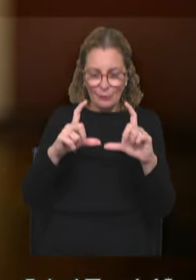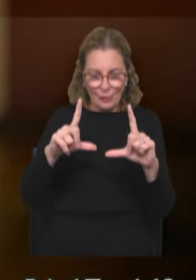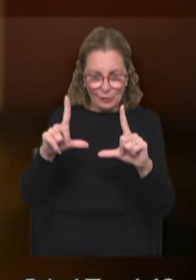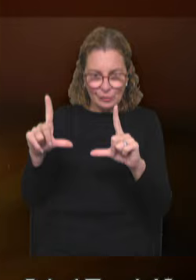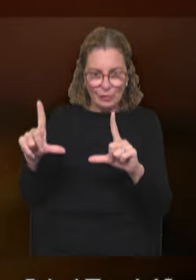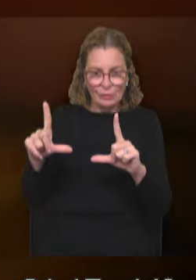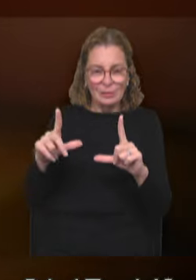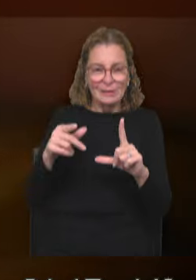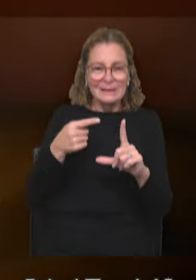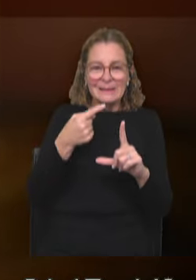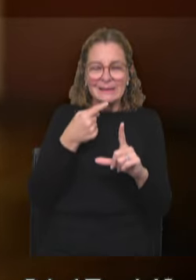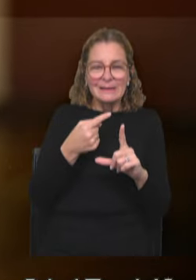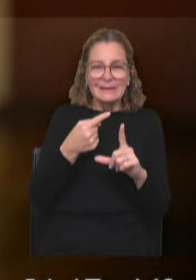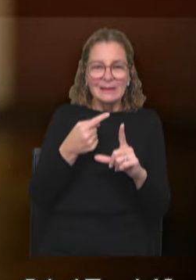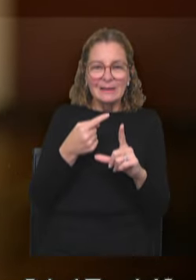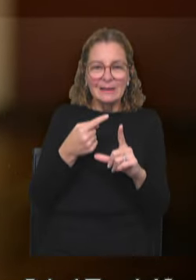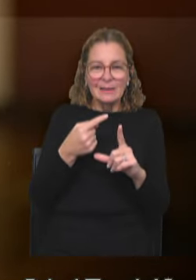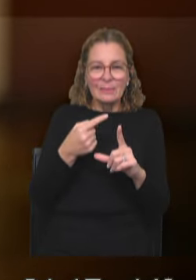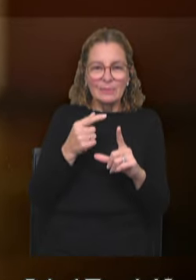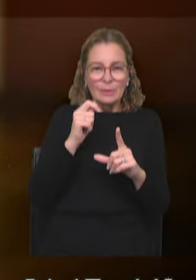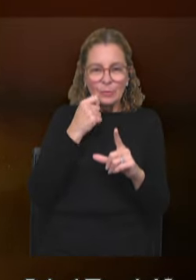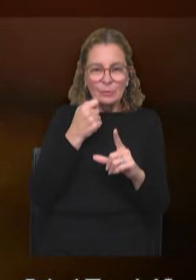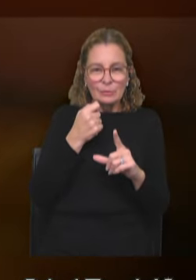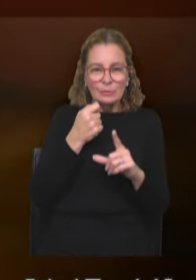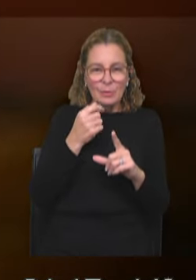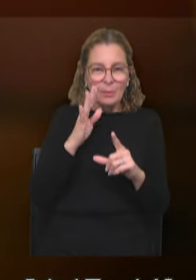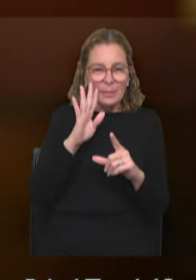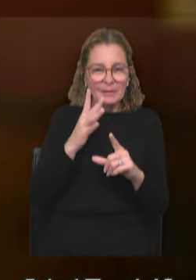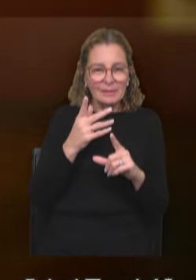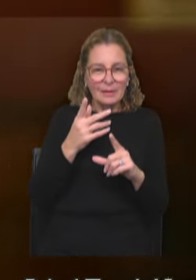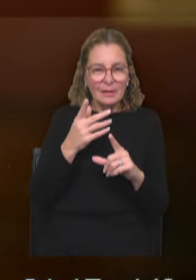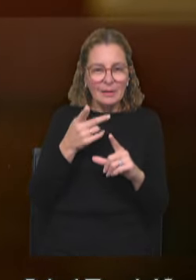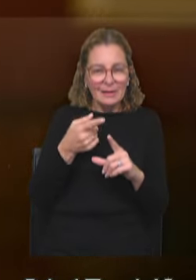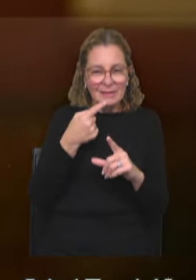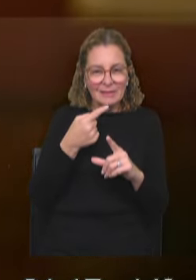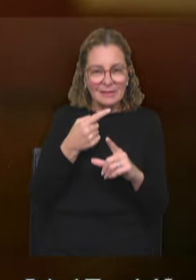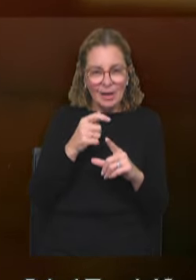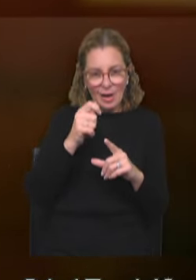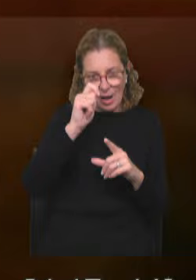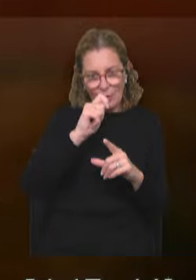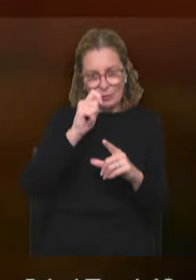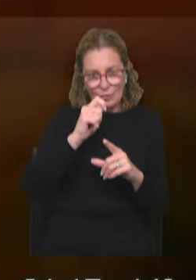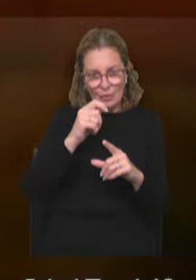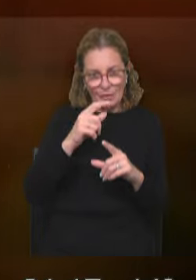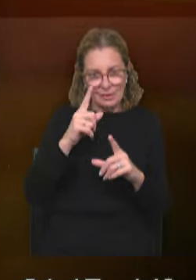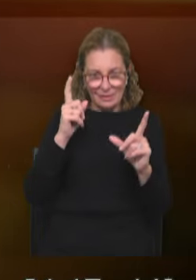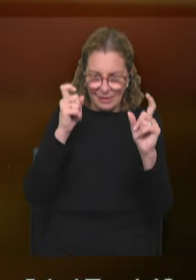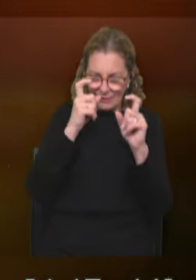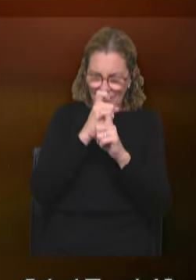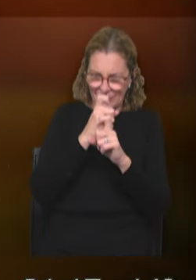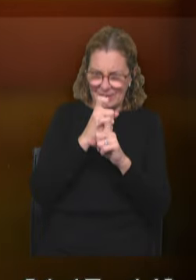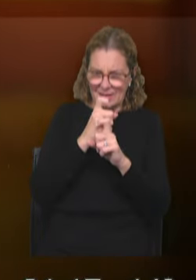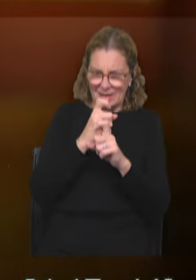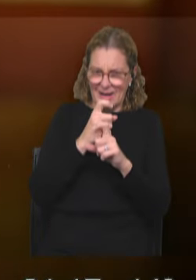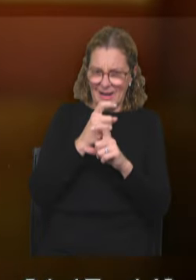formatos pequeños, que es un gaucho idealizado por Blanes, ¿no? Los gauchos eran bravos, eran matreros,